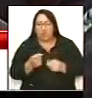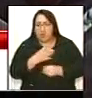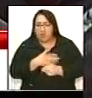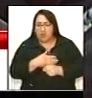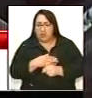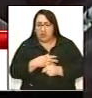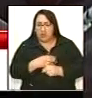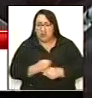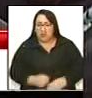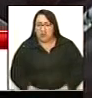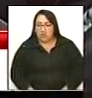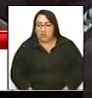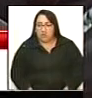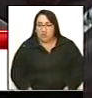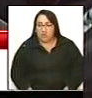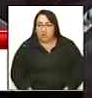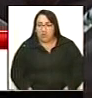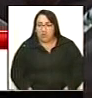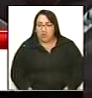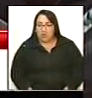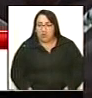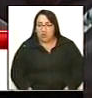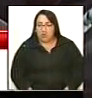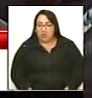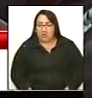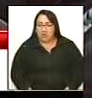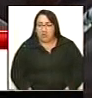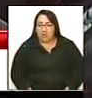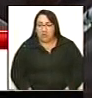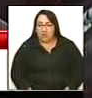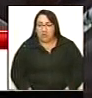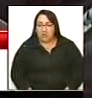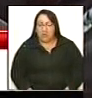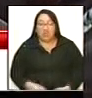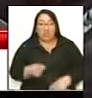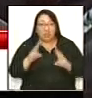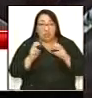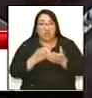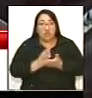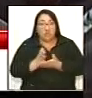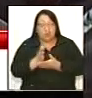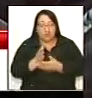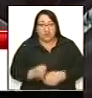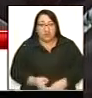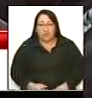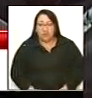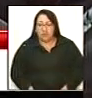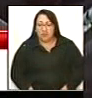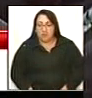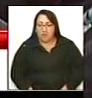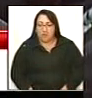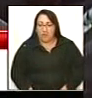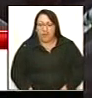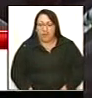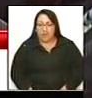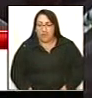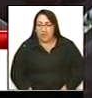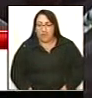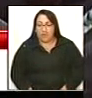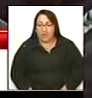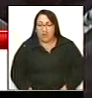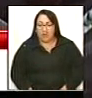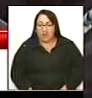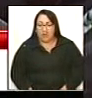señor Schack, en los cuales esta carrera disciplinaria, este régimen disciplinario ad hoc, tiene otros mecanismos